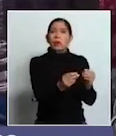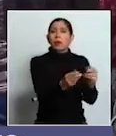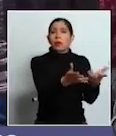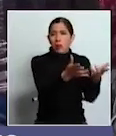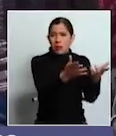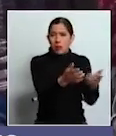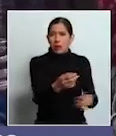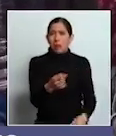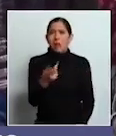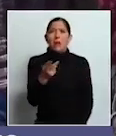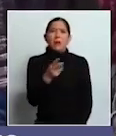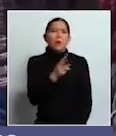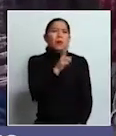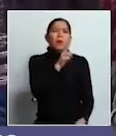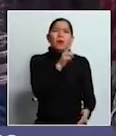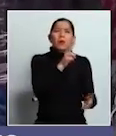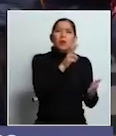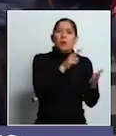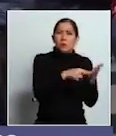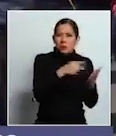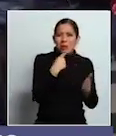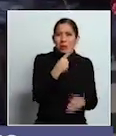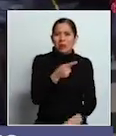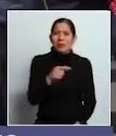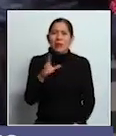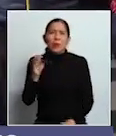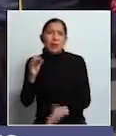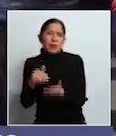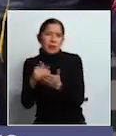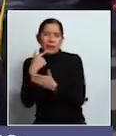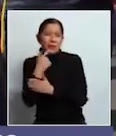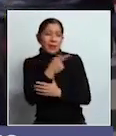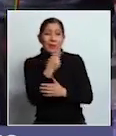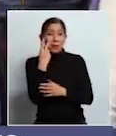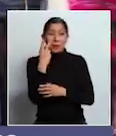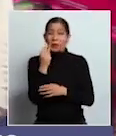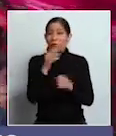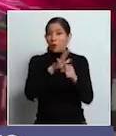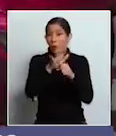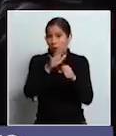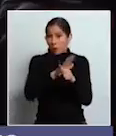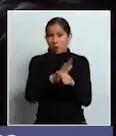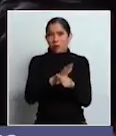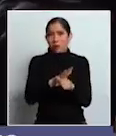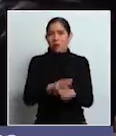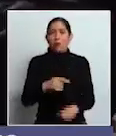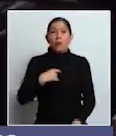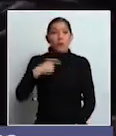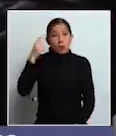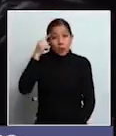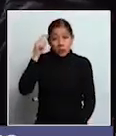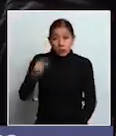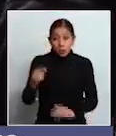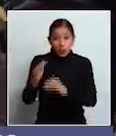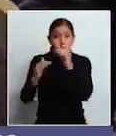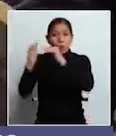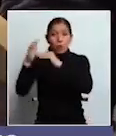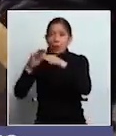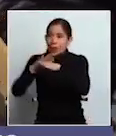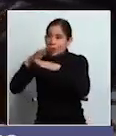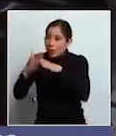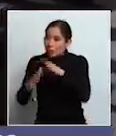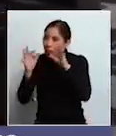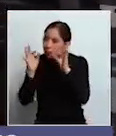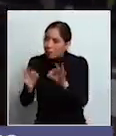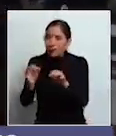como 50.000 para nosotros, que no nos alcanza realmente ella, que nos den una obra terminada, que nos den cursos terminados, es lo